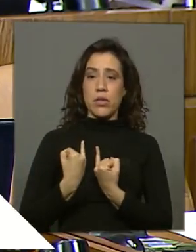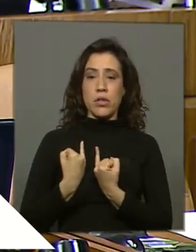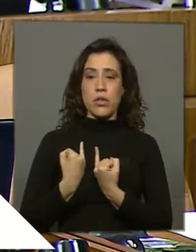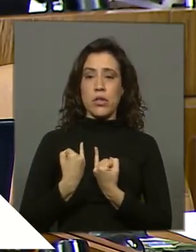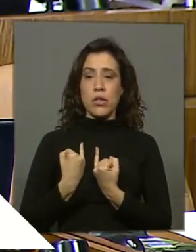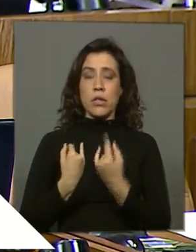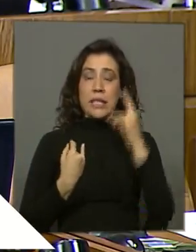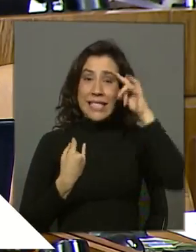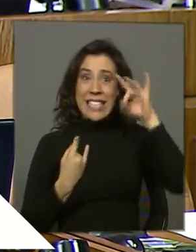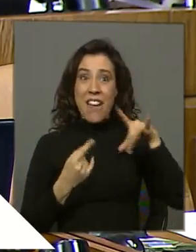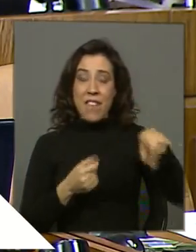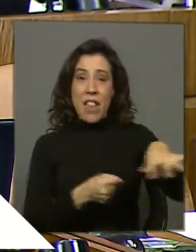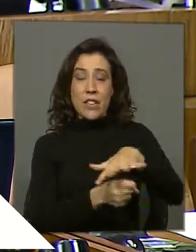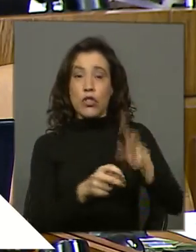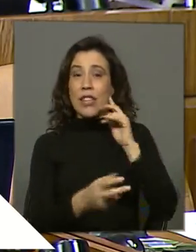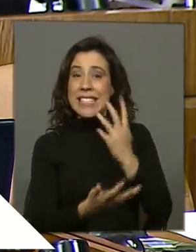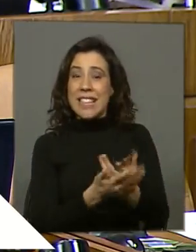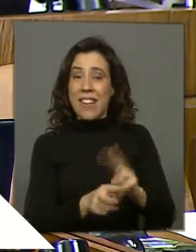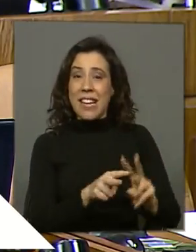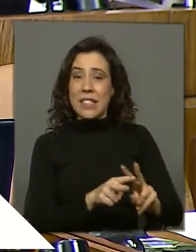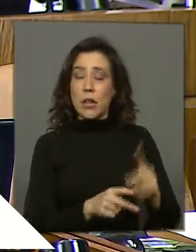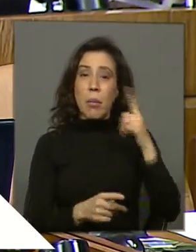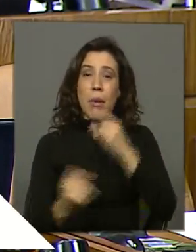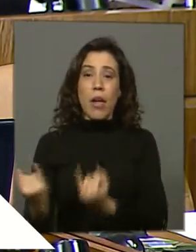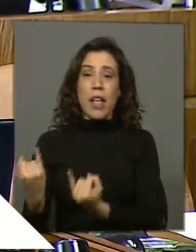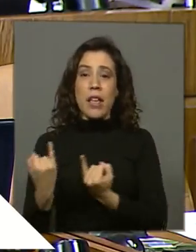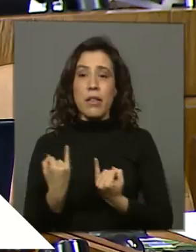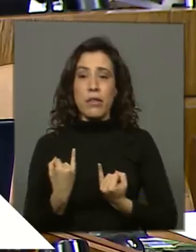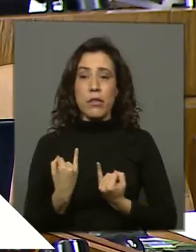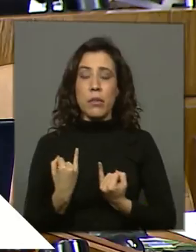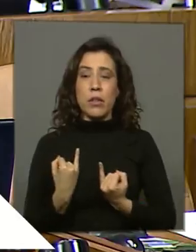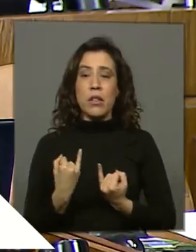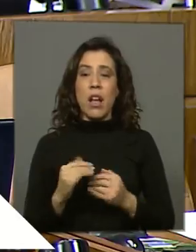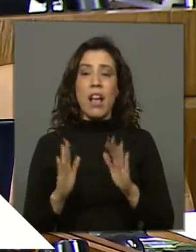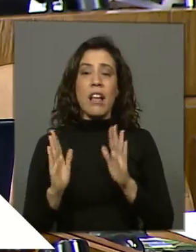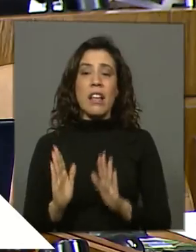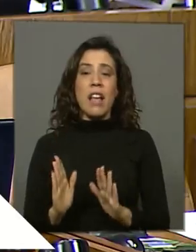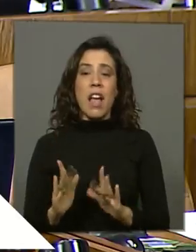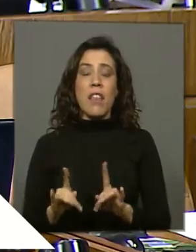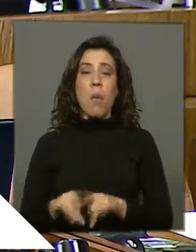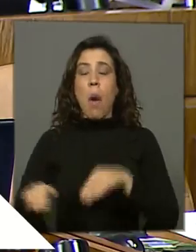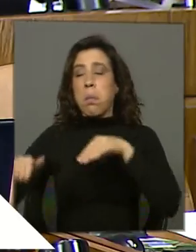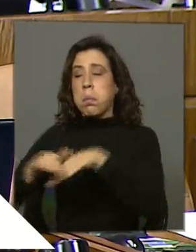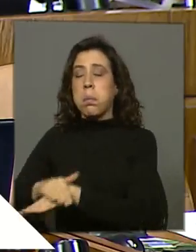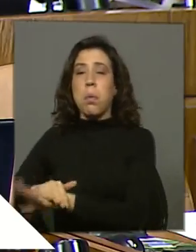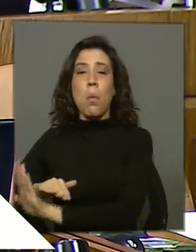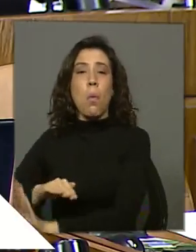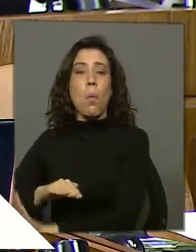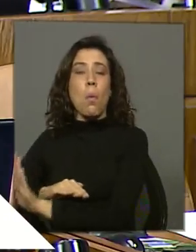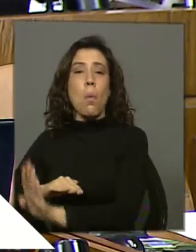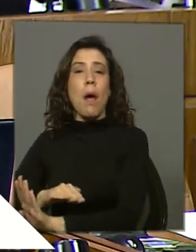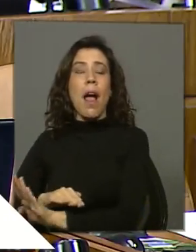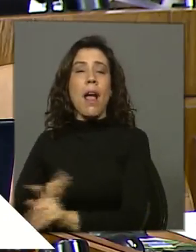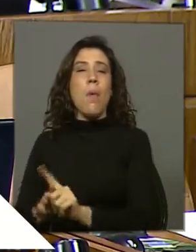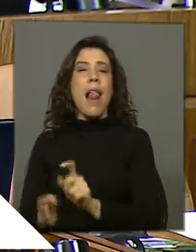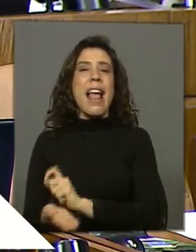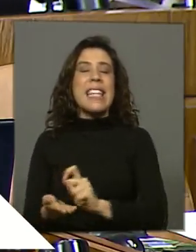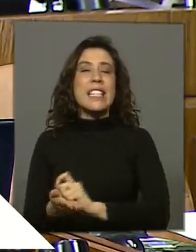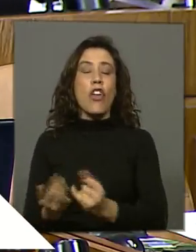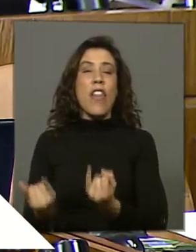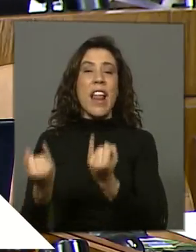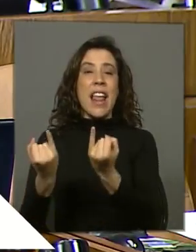advertida de los hechos pero esta información prácticamente quedaba en el escritorio de aquel funcionario público que recibió